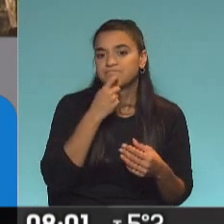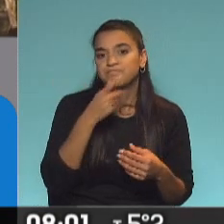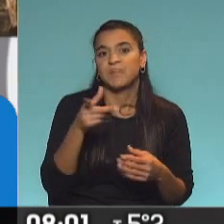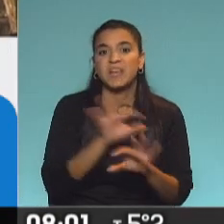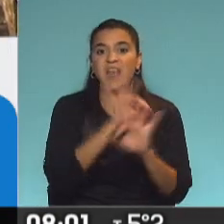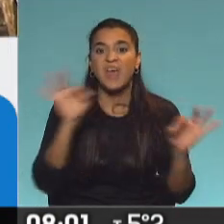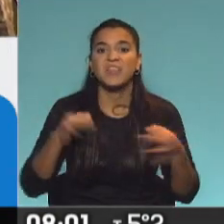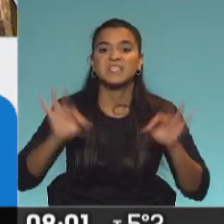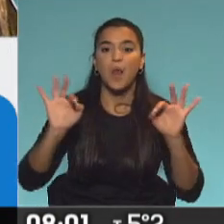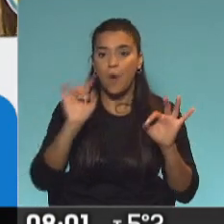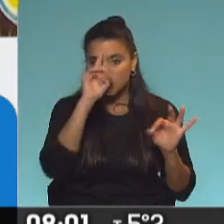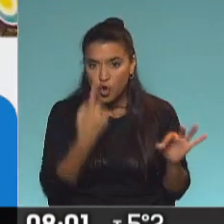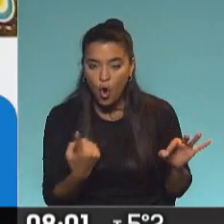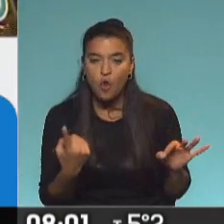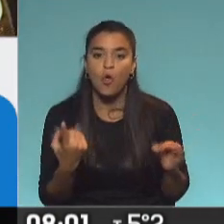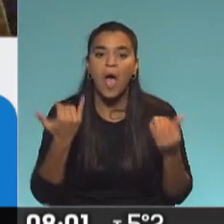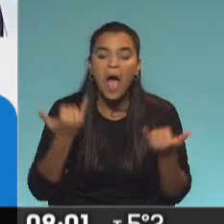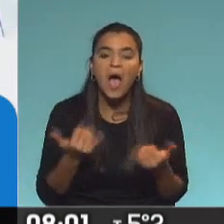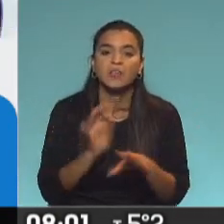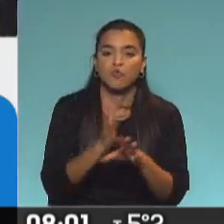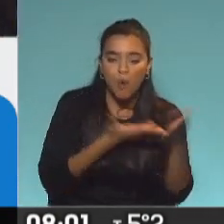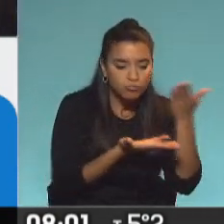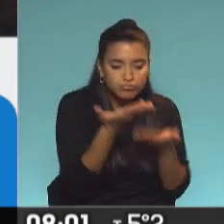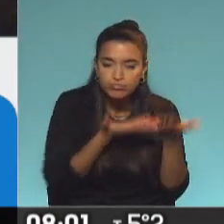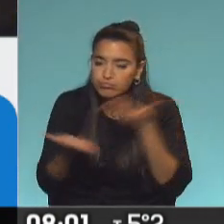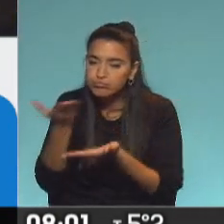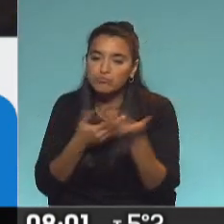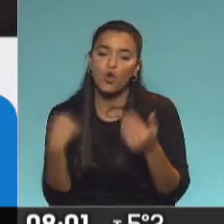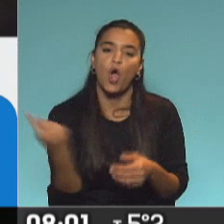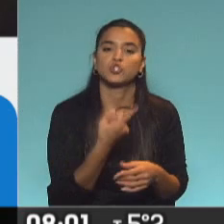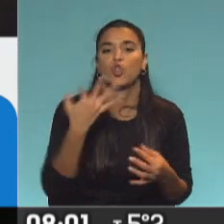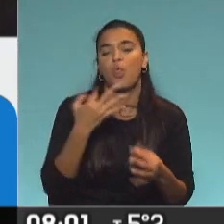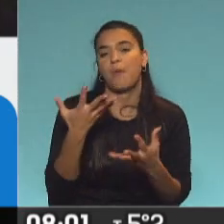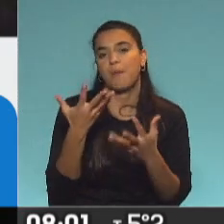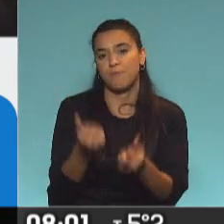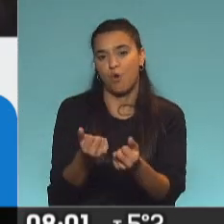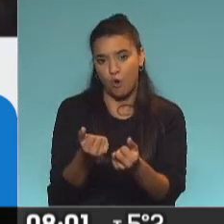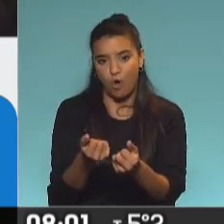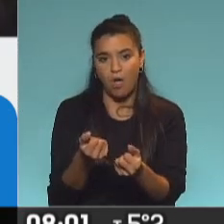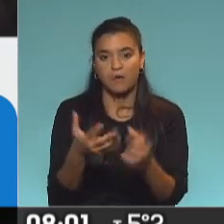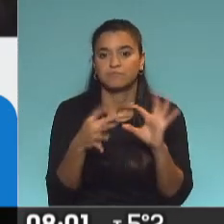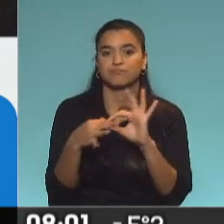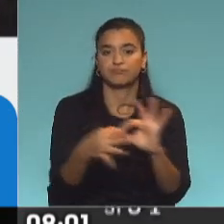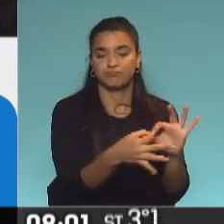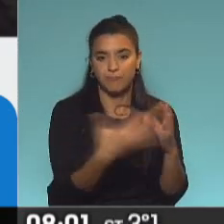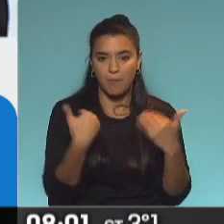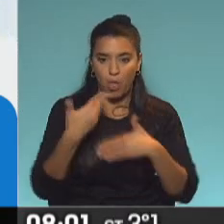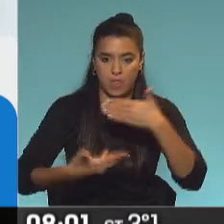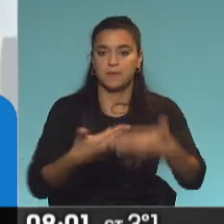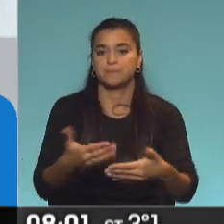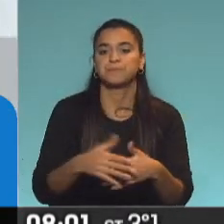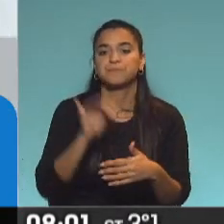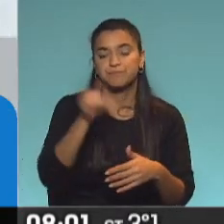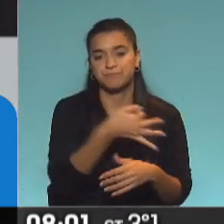nadie se salva solo, de que hay un espíritu cooperativo al que debemos apelar sí o sí para tratar de salir adelante. Usted hablaba de esto.